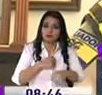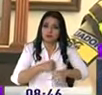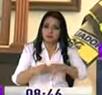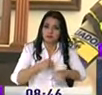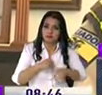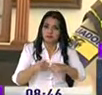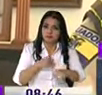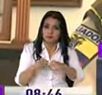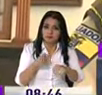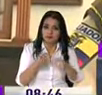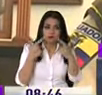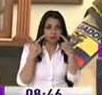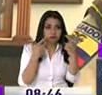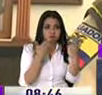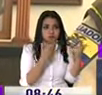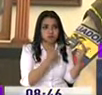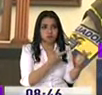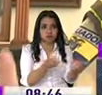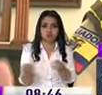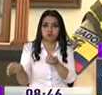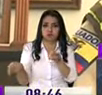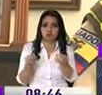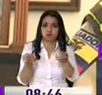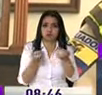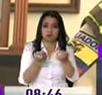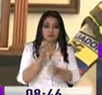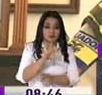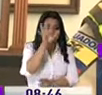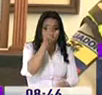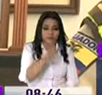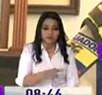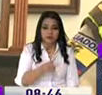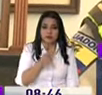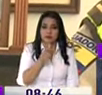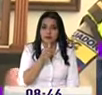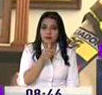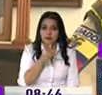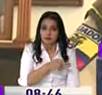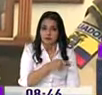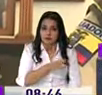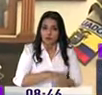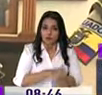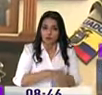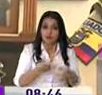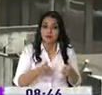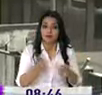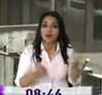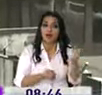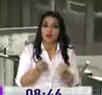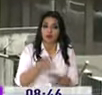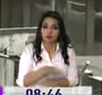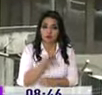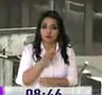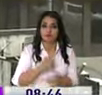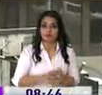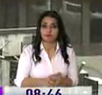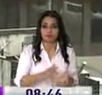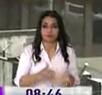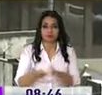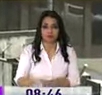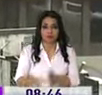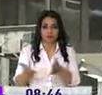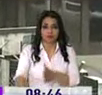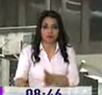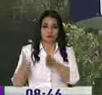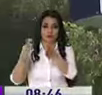necesarios y las operaciones básicas de inteligencia para identificar a la persona causante y además la localización del carro. Los cuerpos fueron sacados de medicina legal pasado